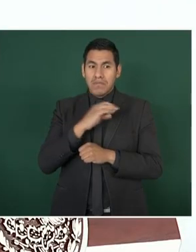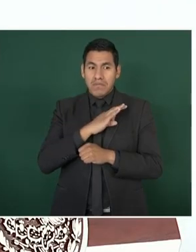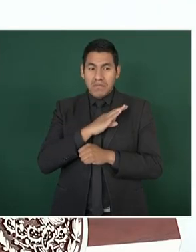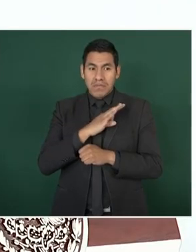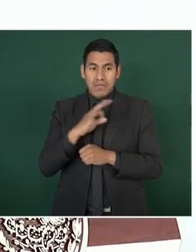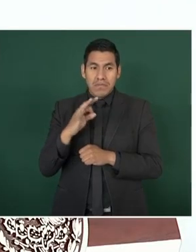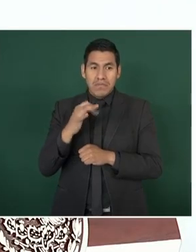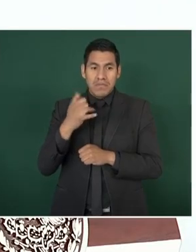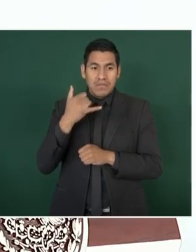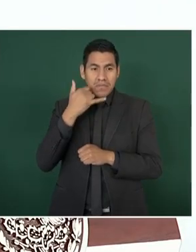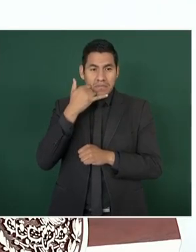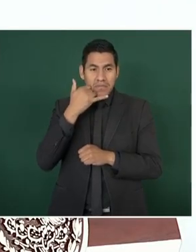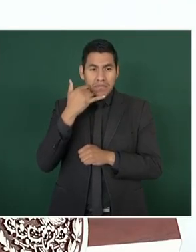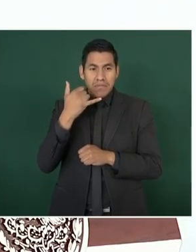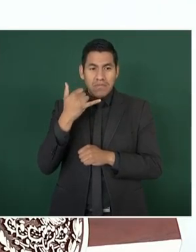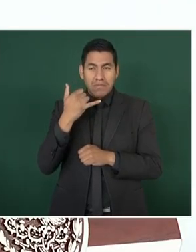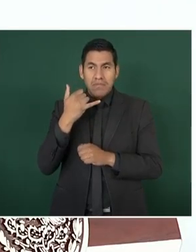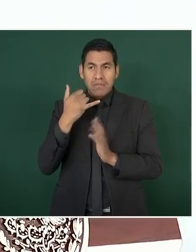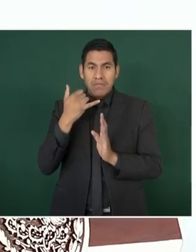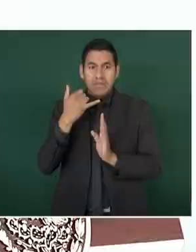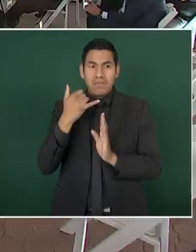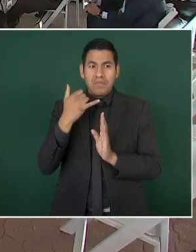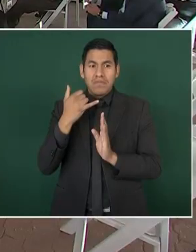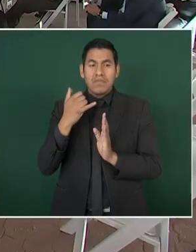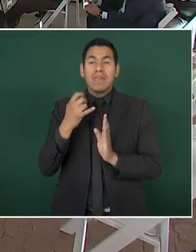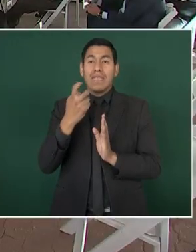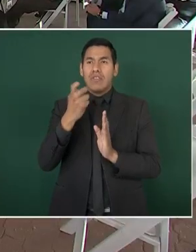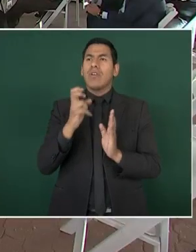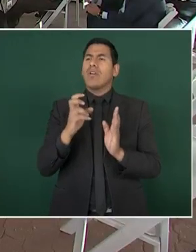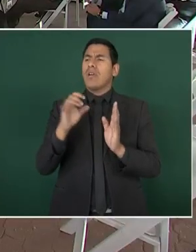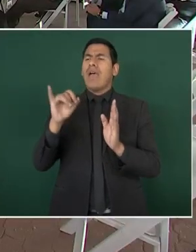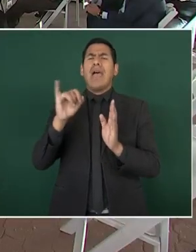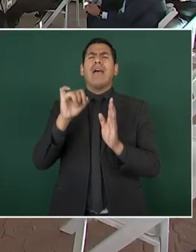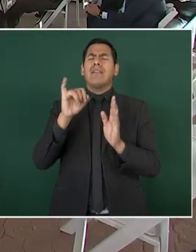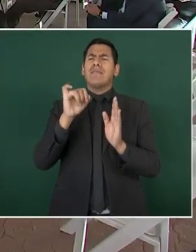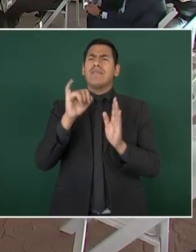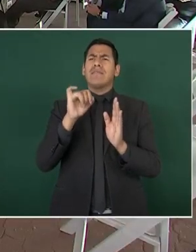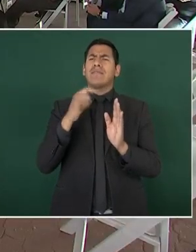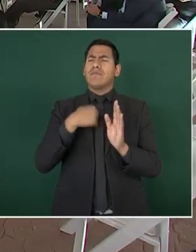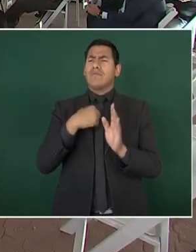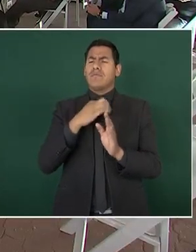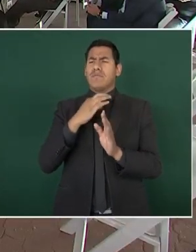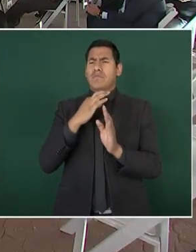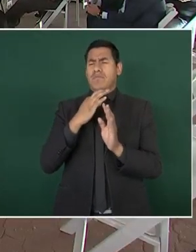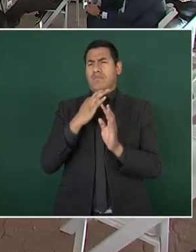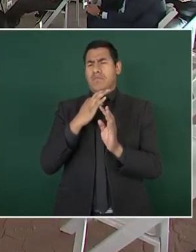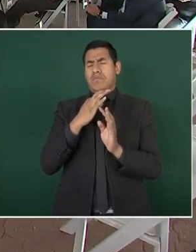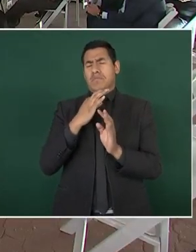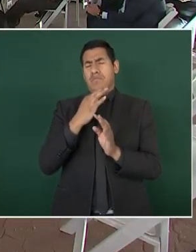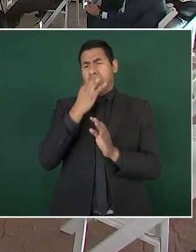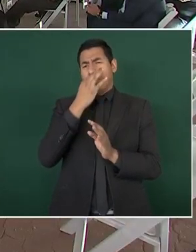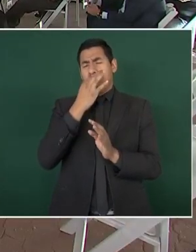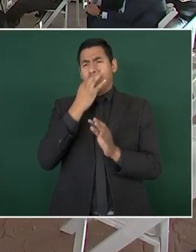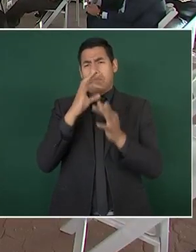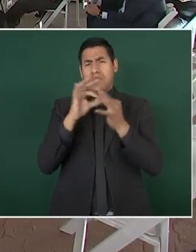Pero si va a haber subsidio, presidente. Y ya se autorizó, eso sí lo puedo decir. Ya hay un decreto que